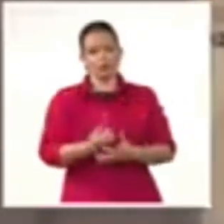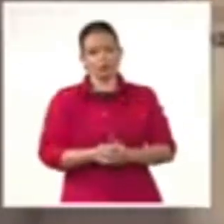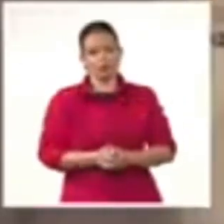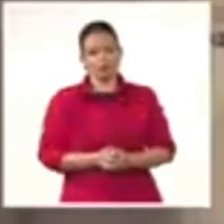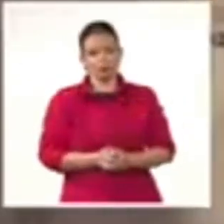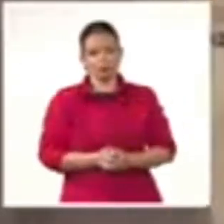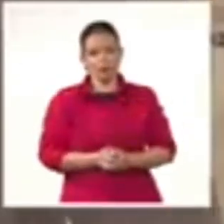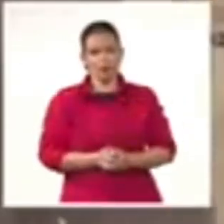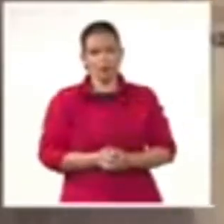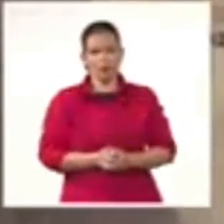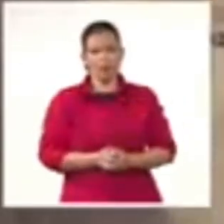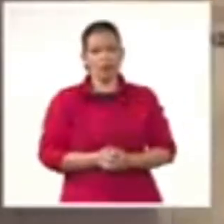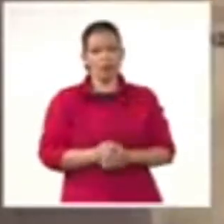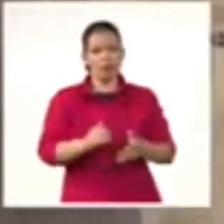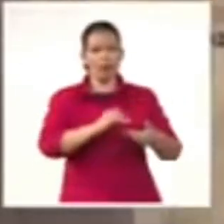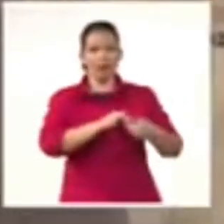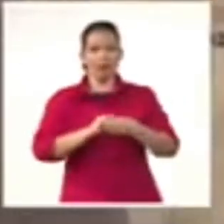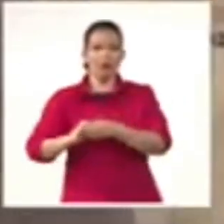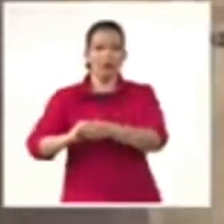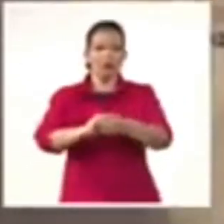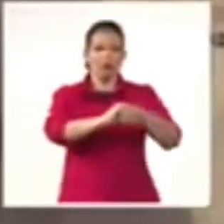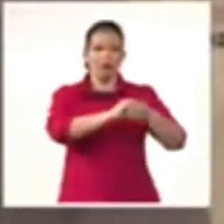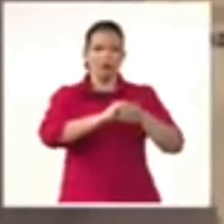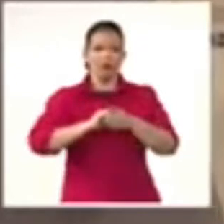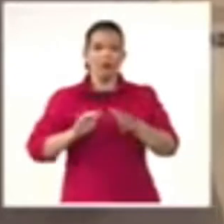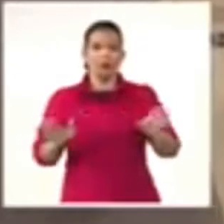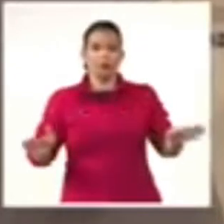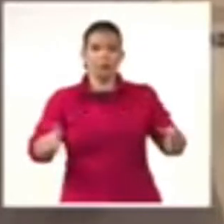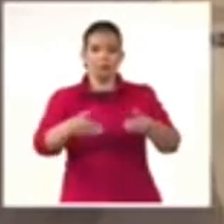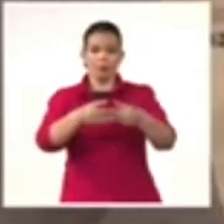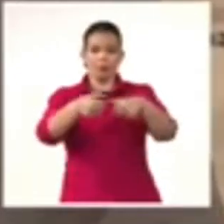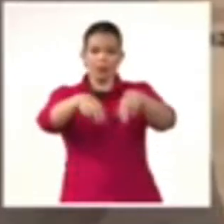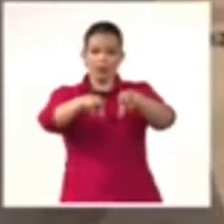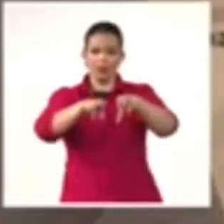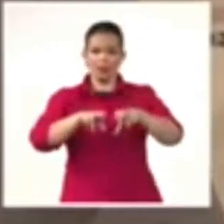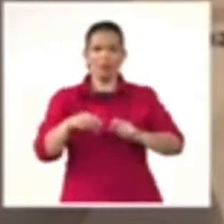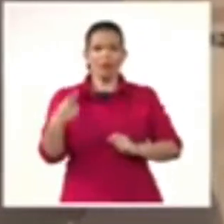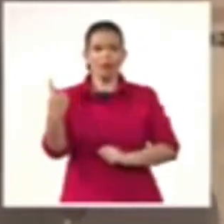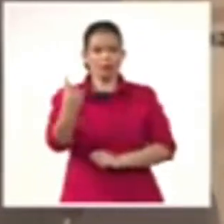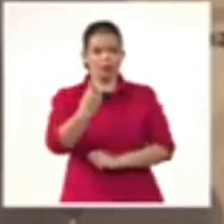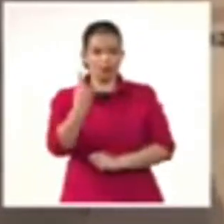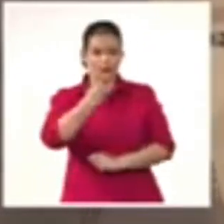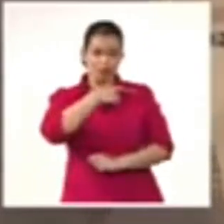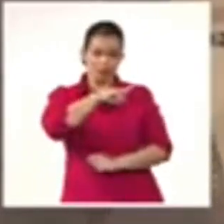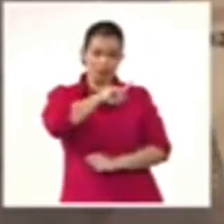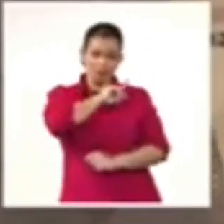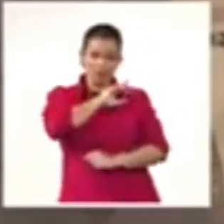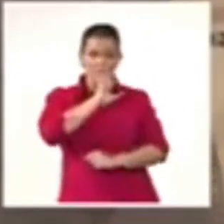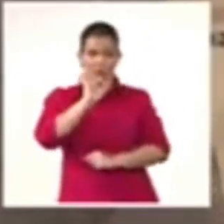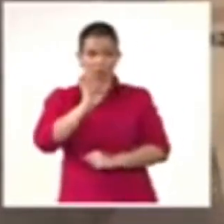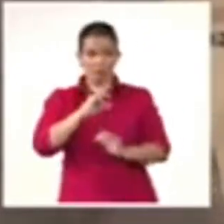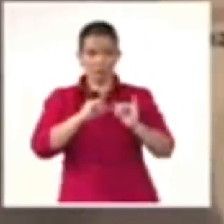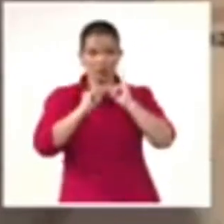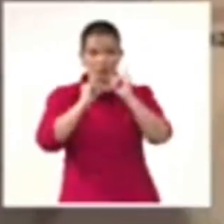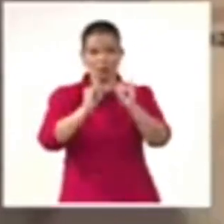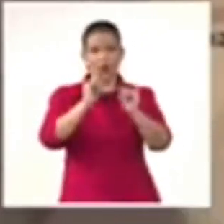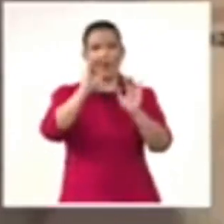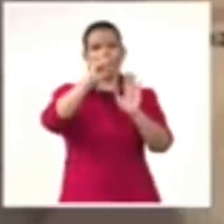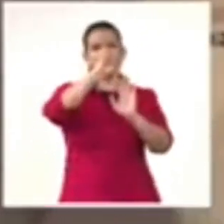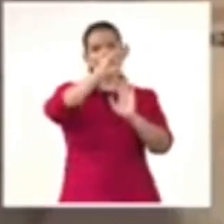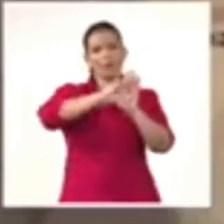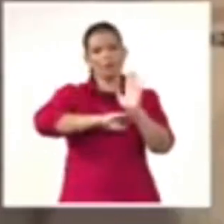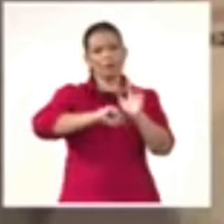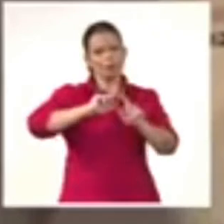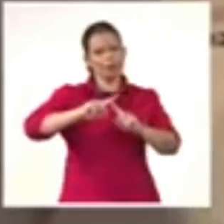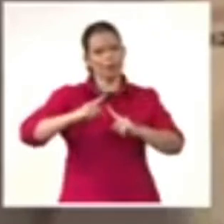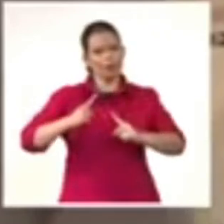Compatriotas, en las recién concluidas sesiones de la Asamblea Nacional se anunciaron medidas que buscan movilizar en el menor